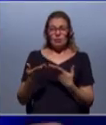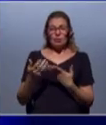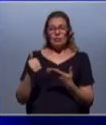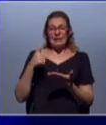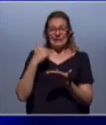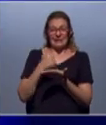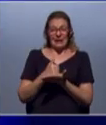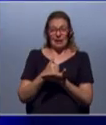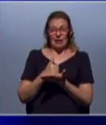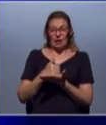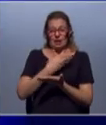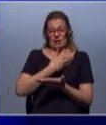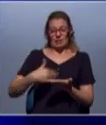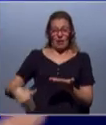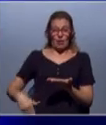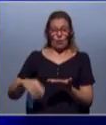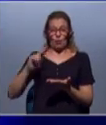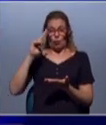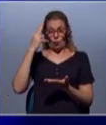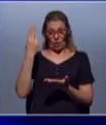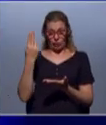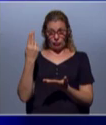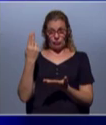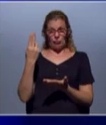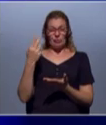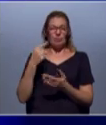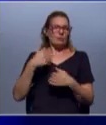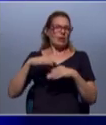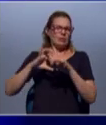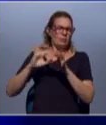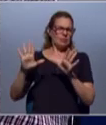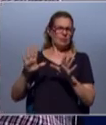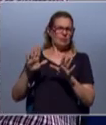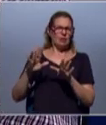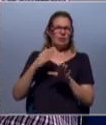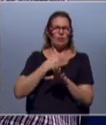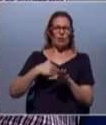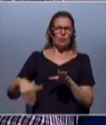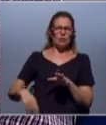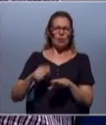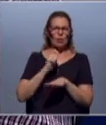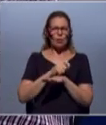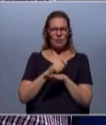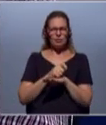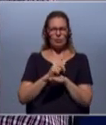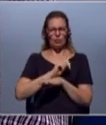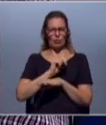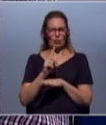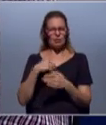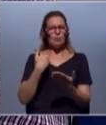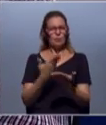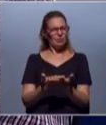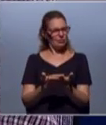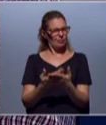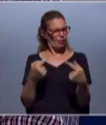exponiendo al estado uruguayo independientemente del gobierno de turno ganó acciones legales y eventuales juicios bueno no o